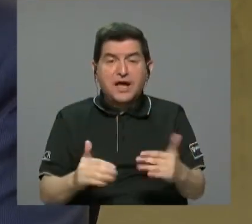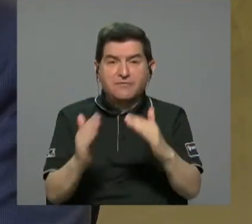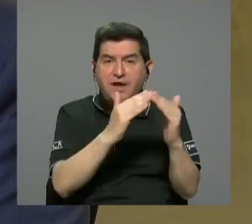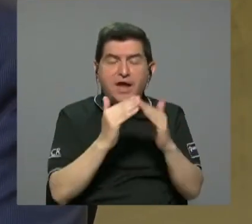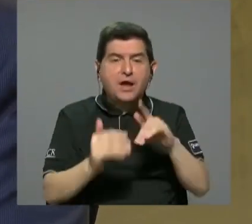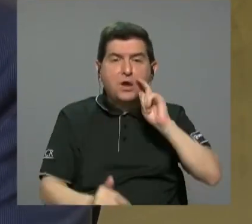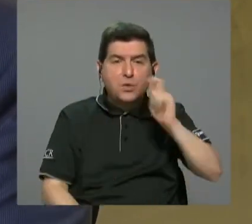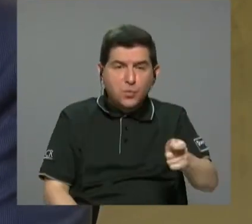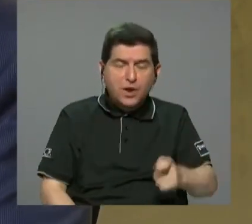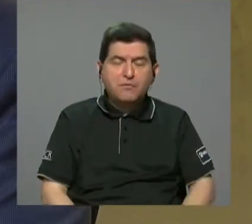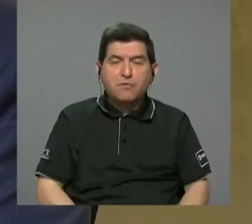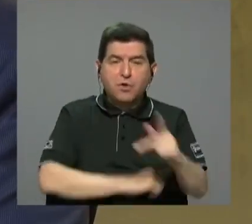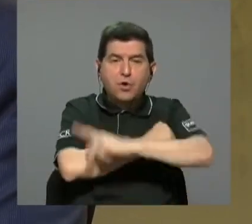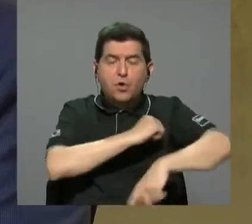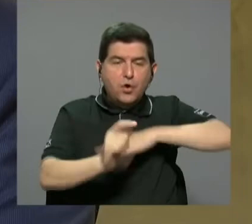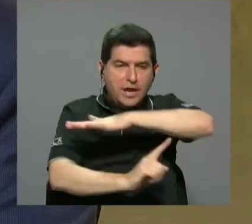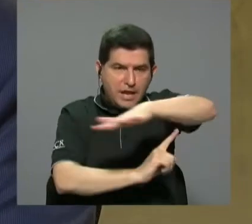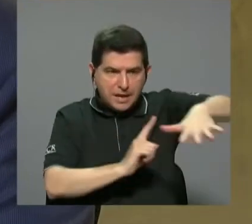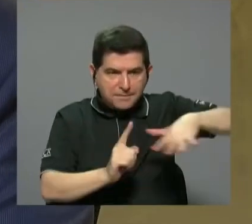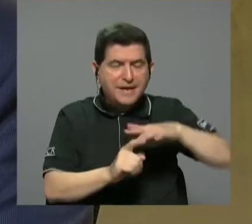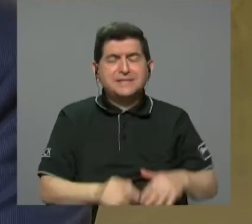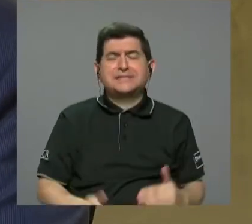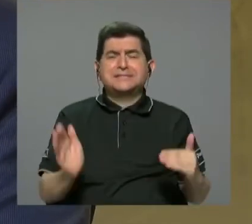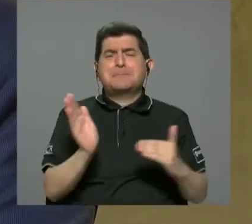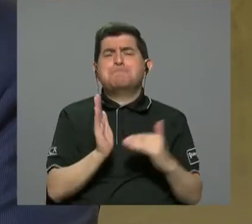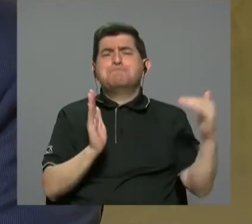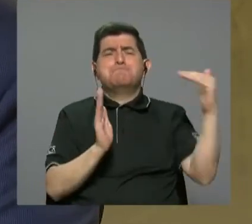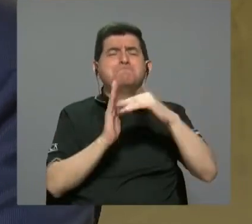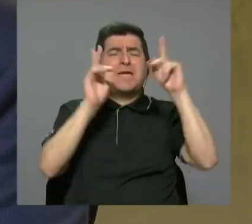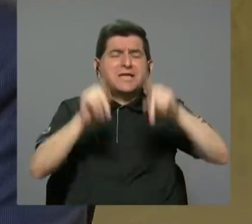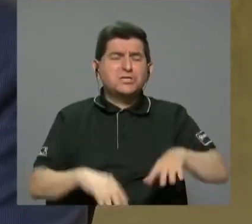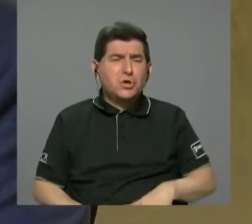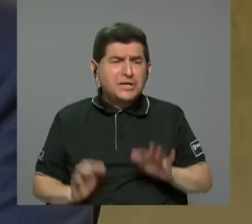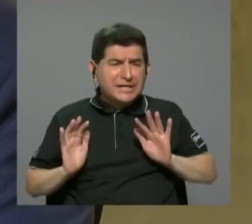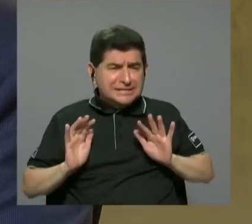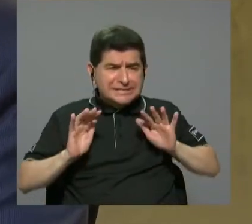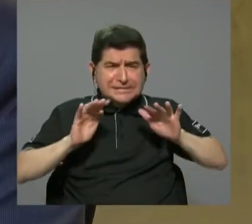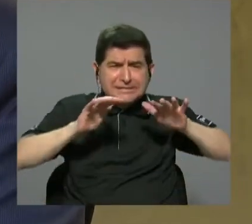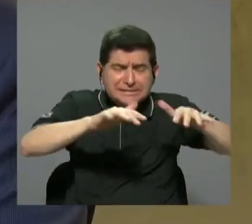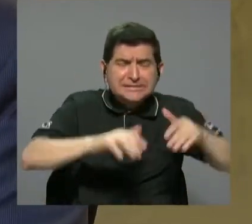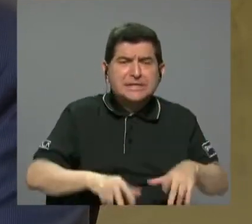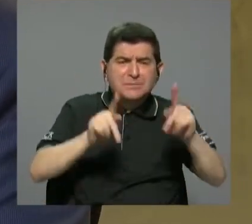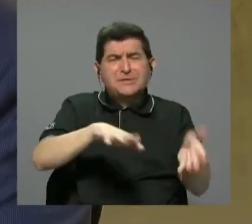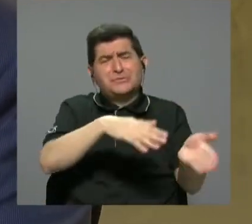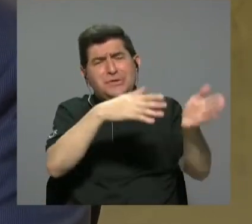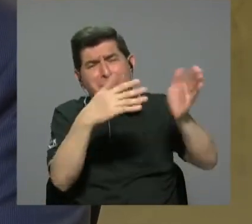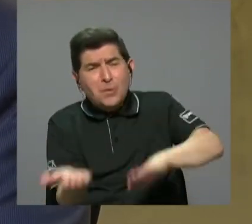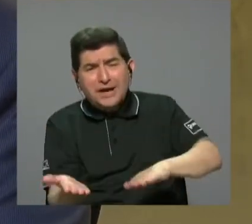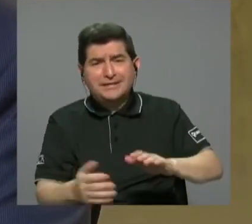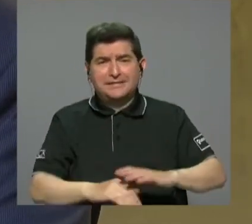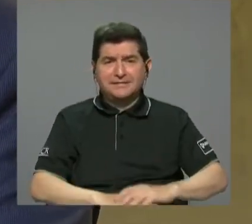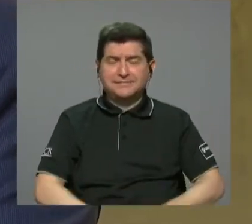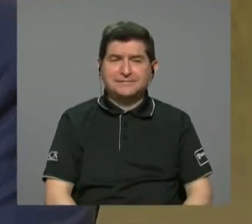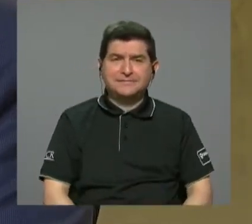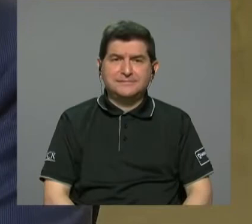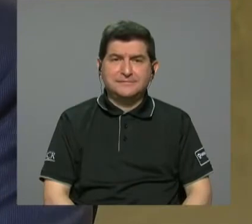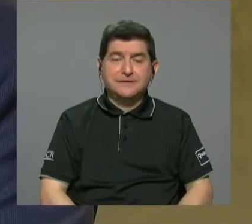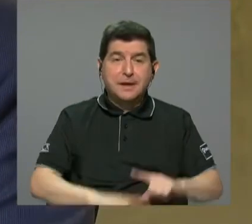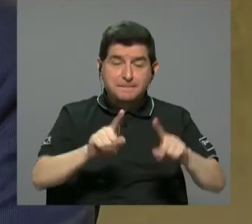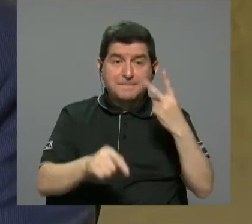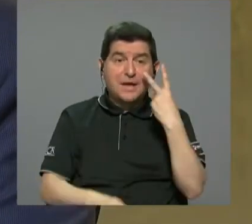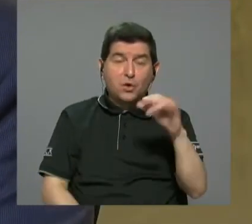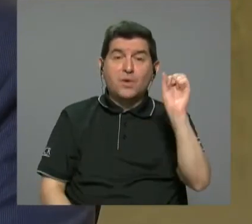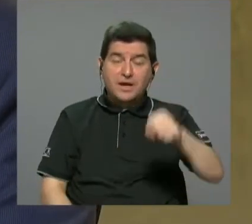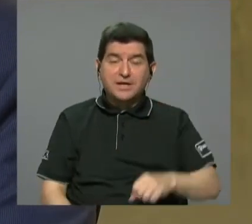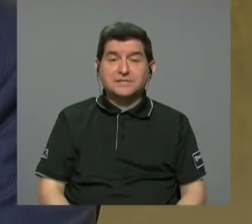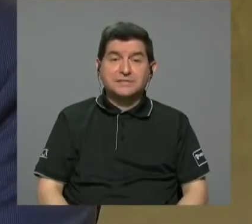los países alrededor, esos millones de personas moviéndose, fallecidos, etcétera, pero sí la vemos con